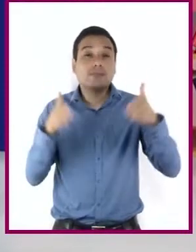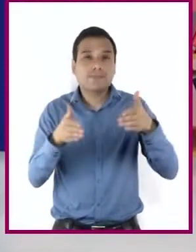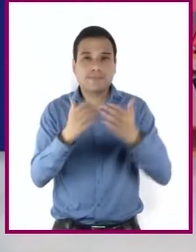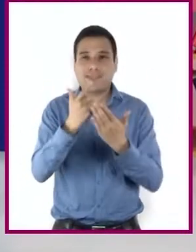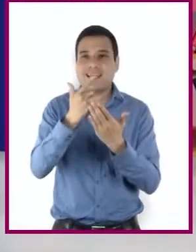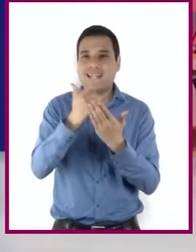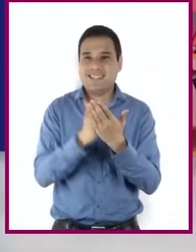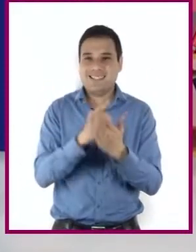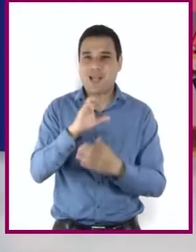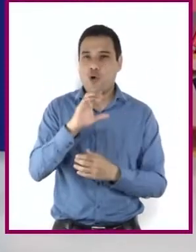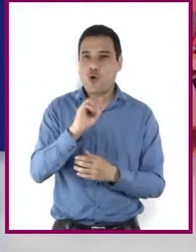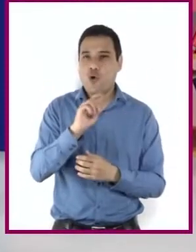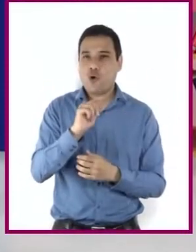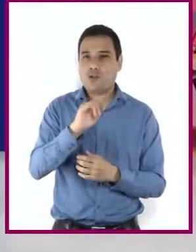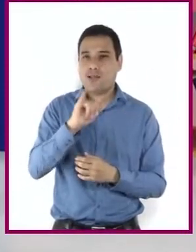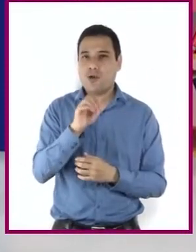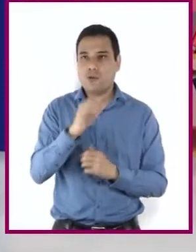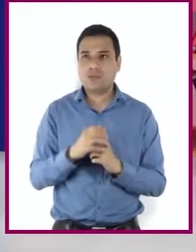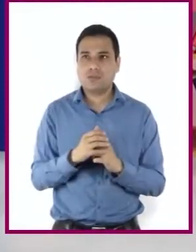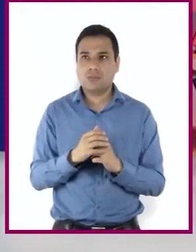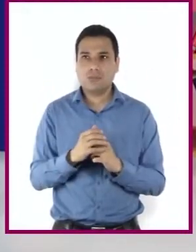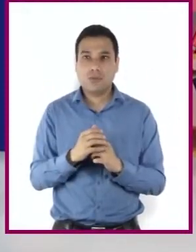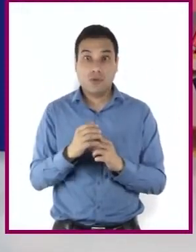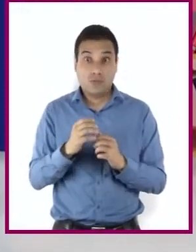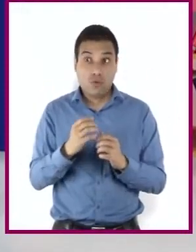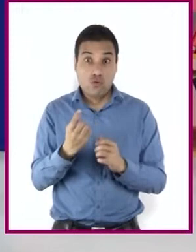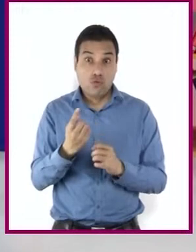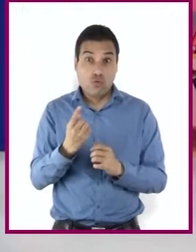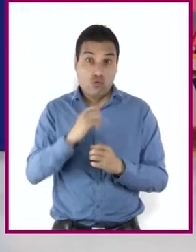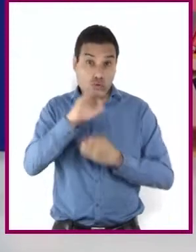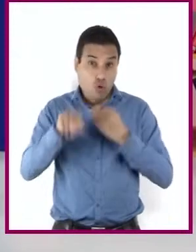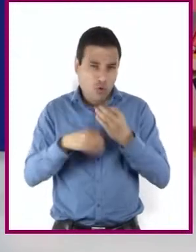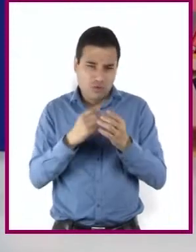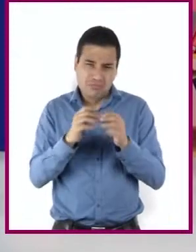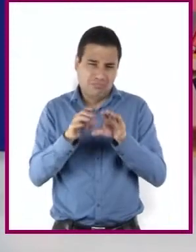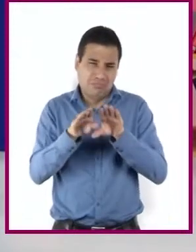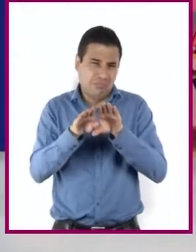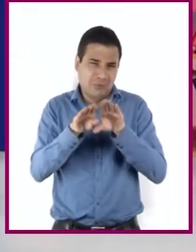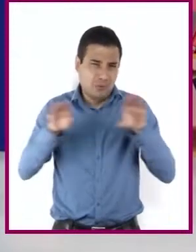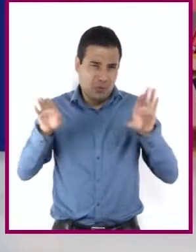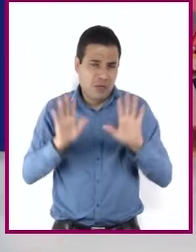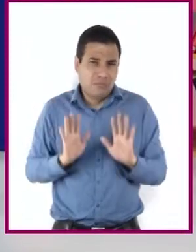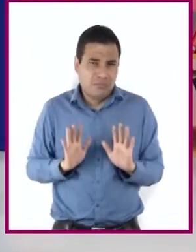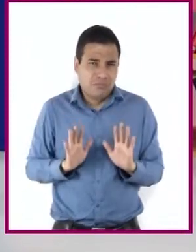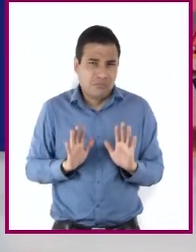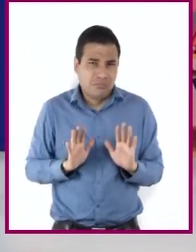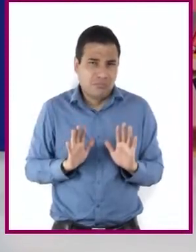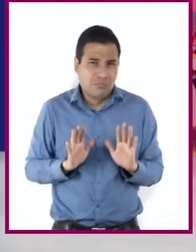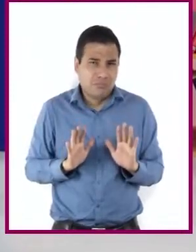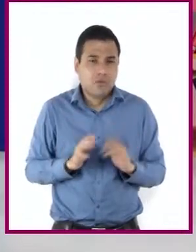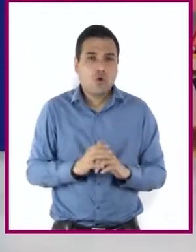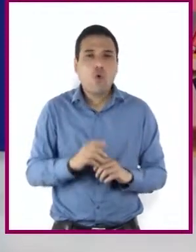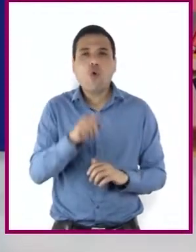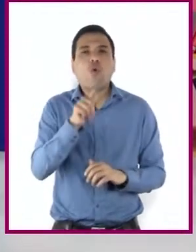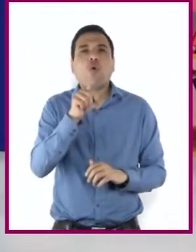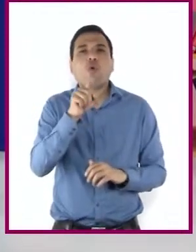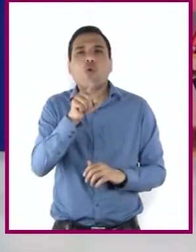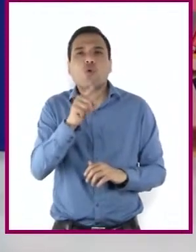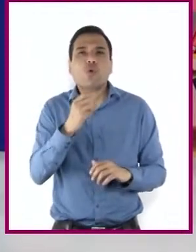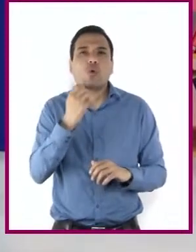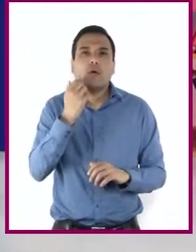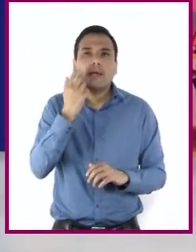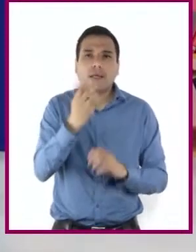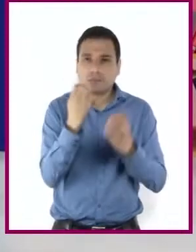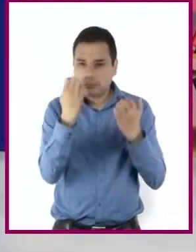cotejo. Ninguno es menos importante que otro, simplemente depende del producto, actitud o actividad que se